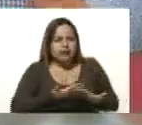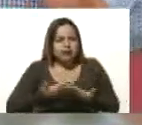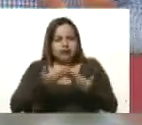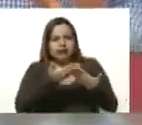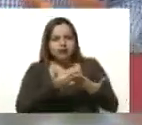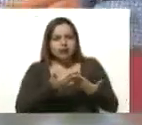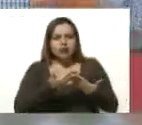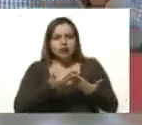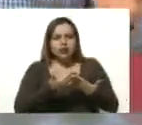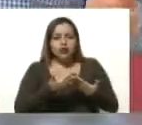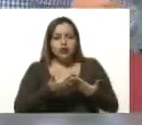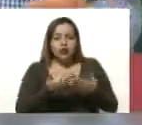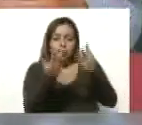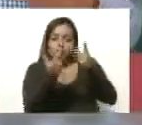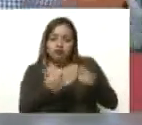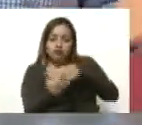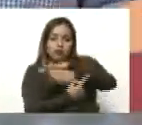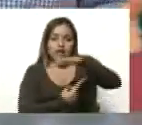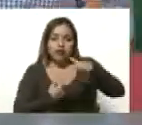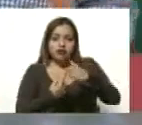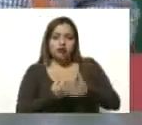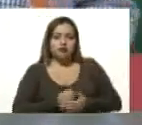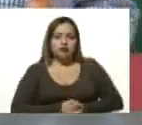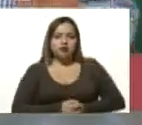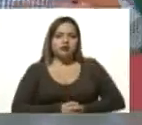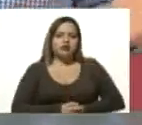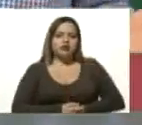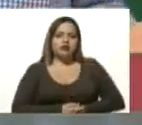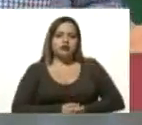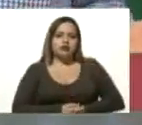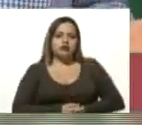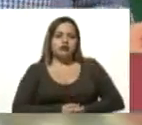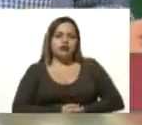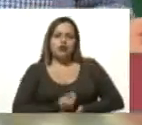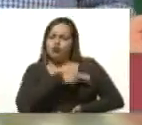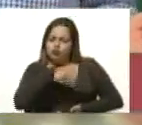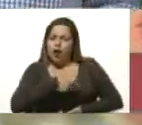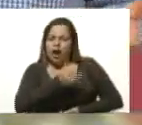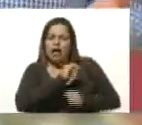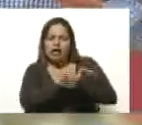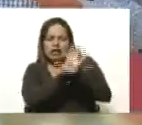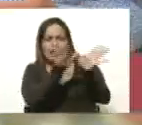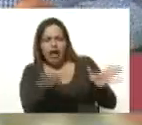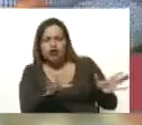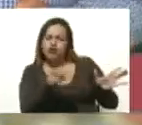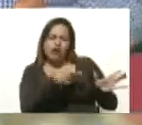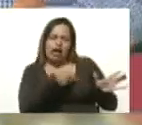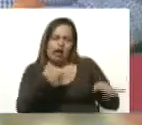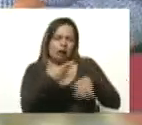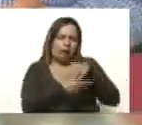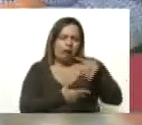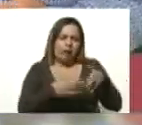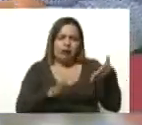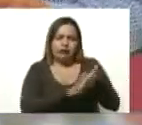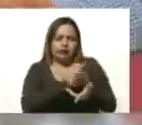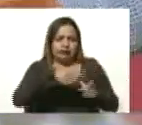cualitativos. Eso de entrada, tenemos una reputación que no vamos a arriesgar por una encuesta.